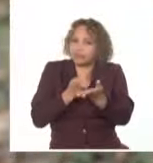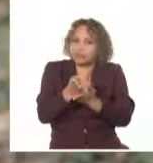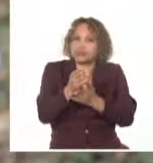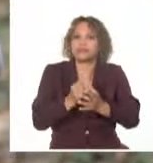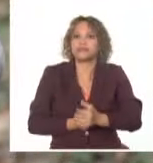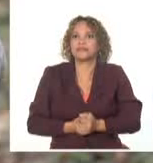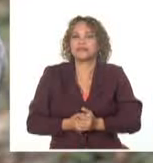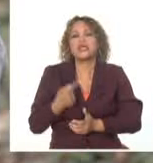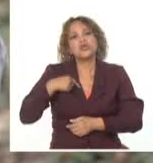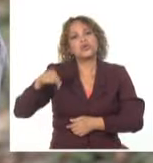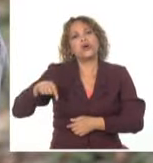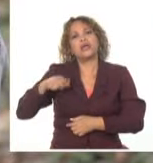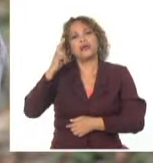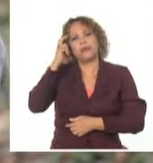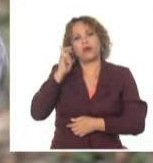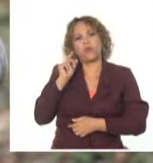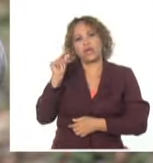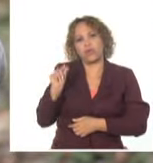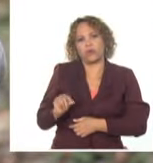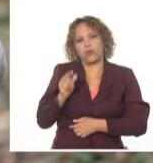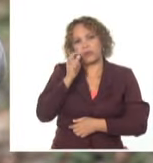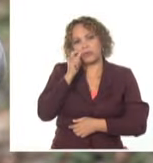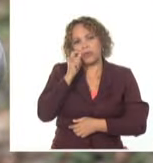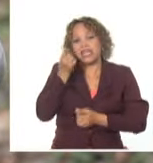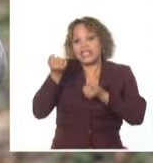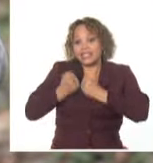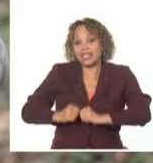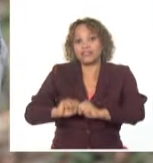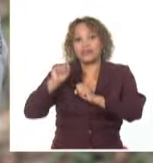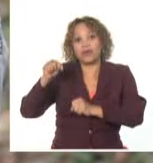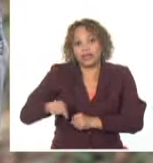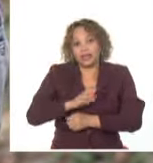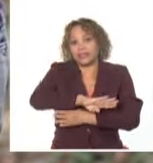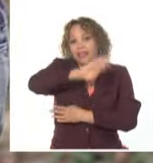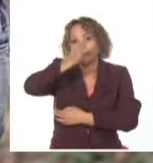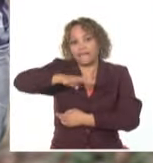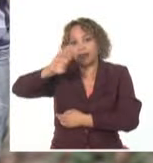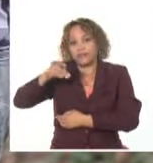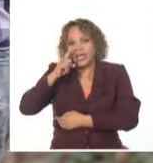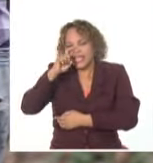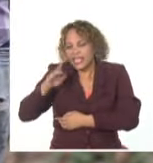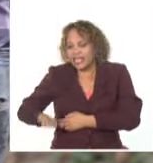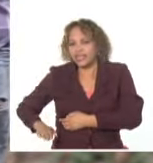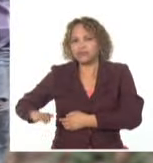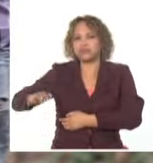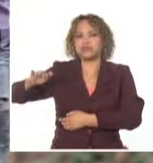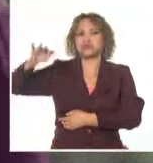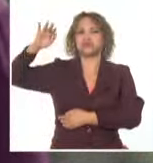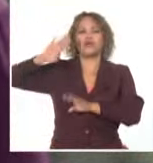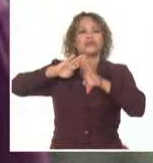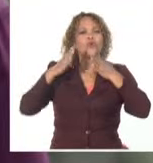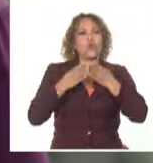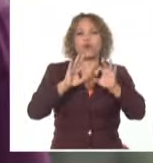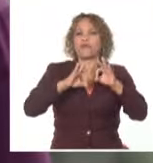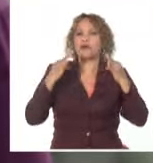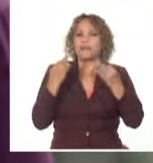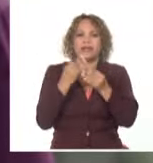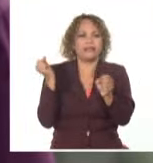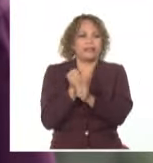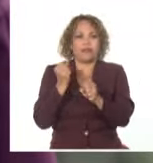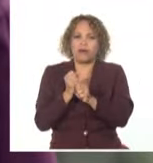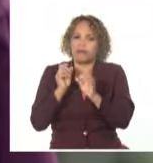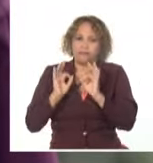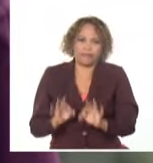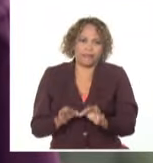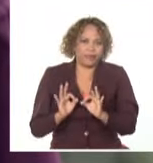aquí a mi abuelo, que es ya nacido y criado en la montaña, y de pequeño toda su familia fueron cafetaleras y nosotros